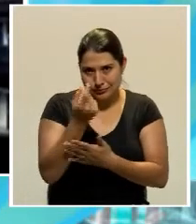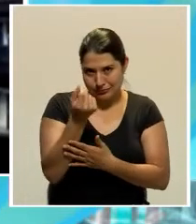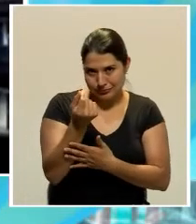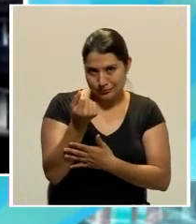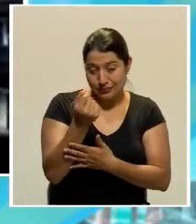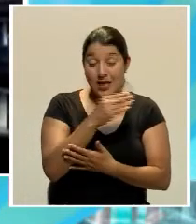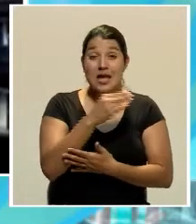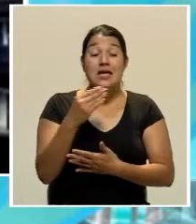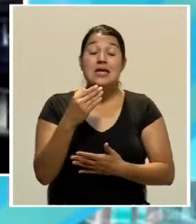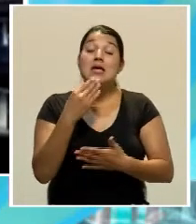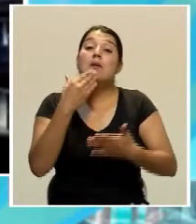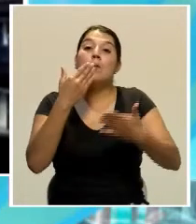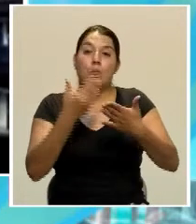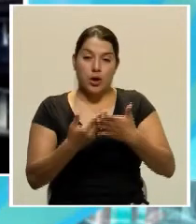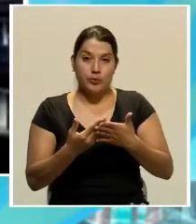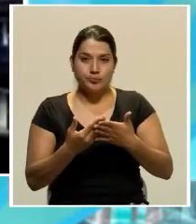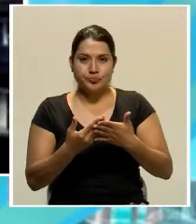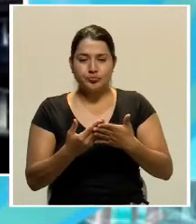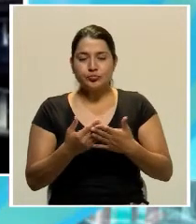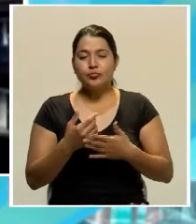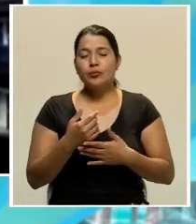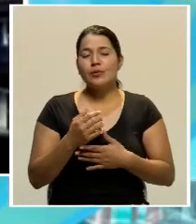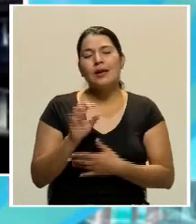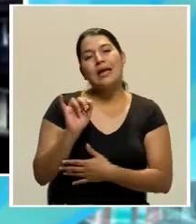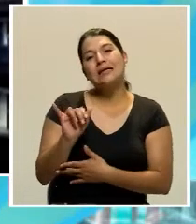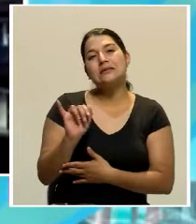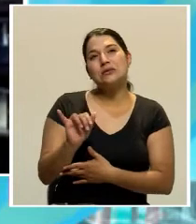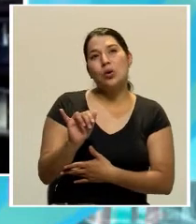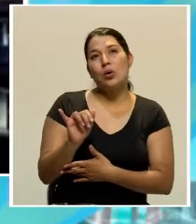Y bueno, diciendo esto, esto porque